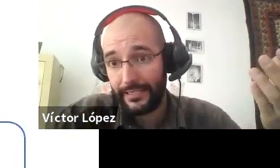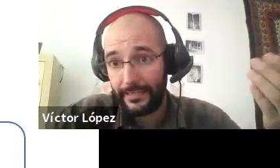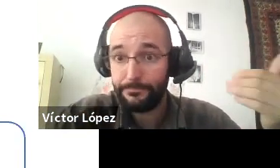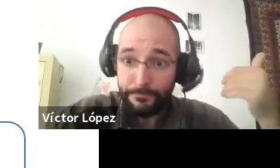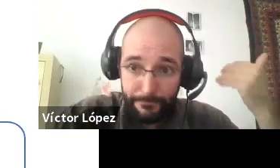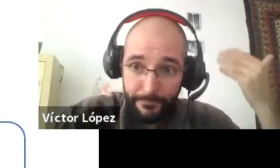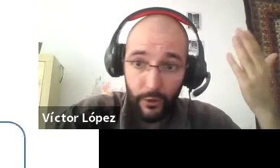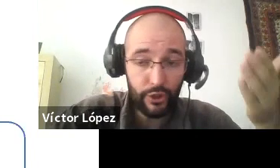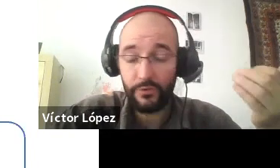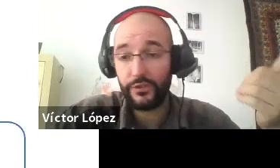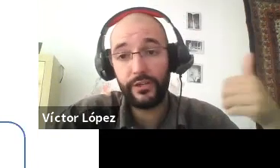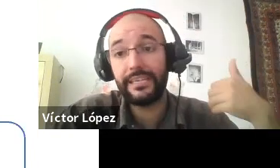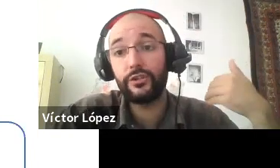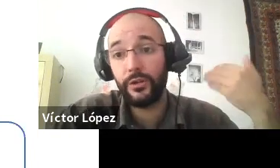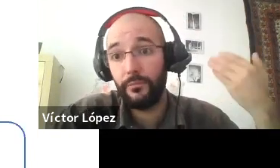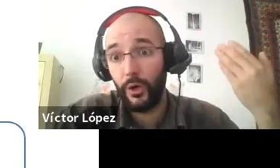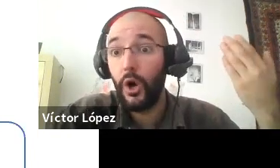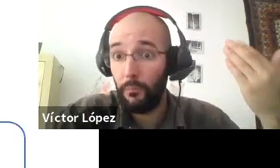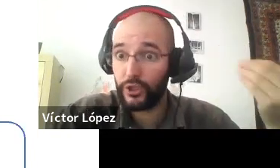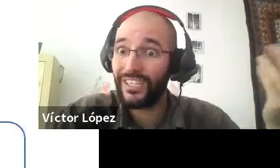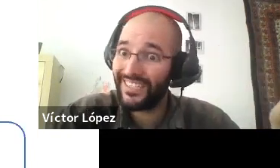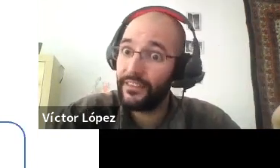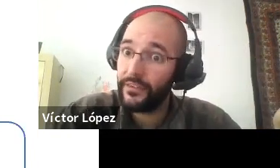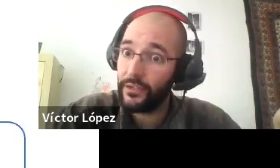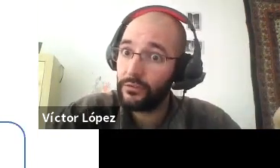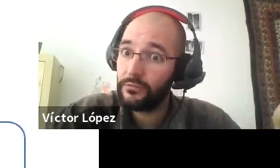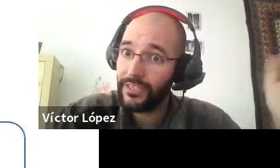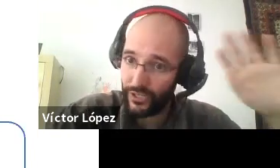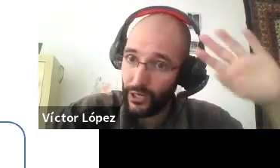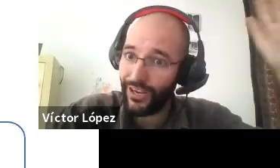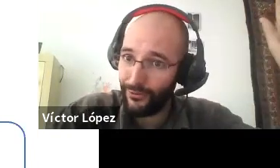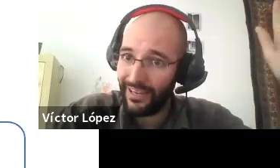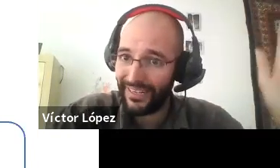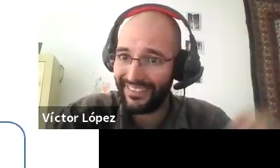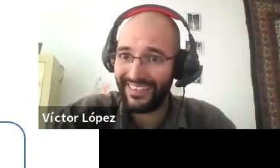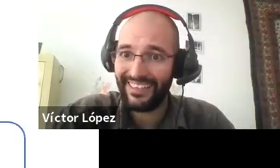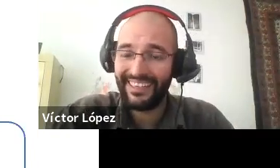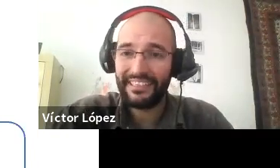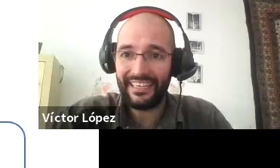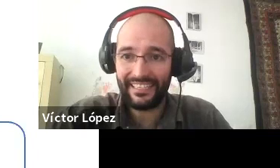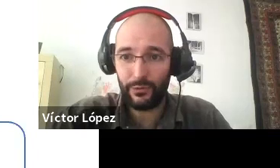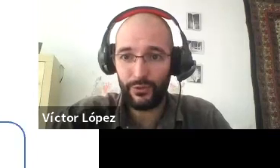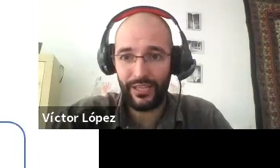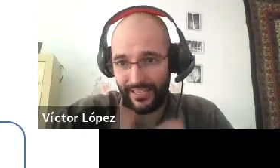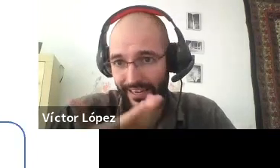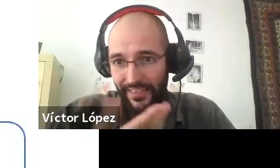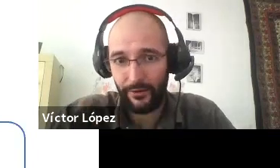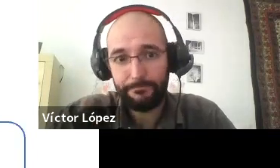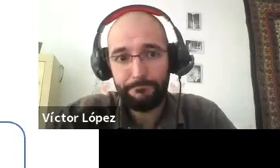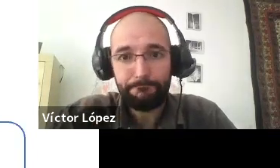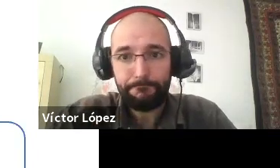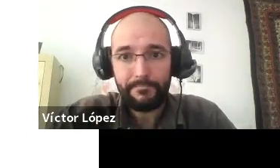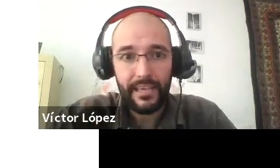vídeos en casa. Otros profesores han hecho, por ejemplo, pósters científicos que los han colgado en la pared del instituto, del